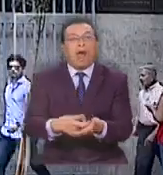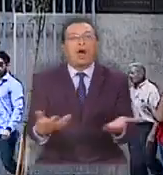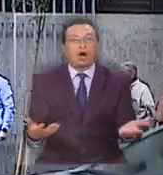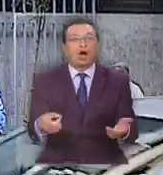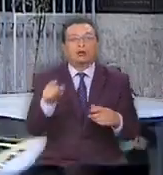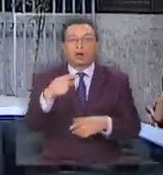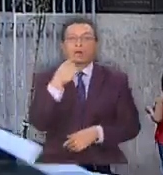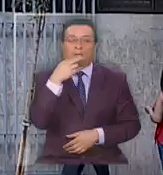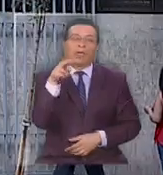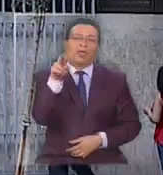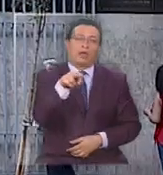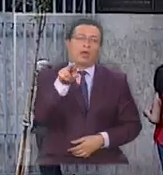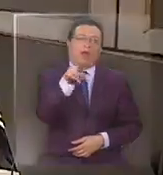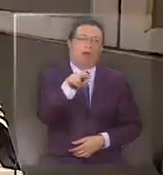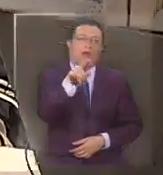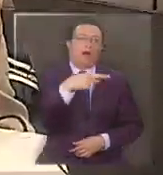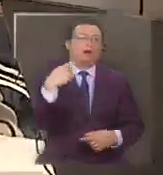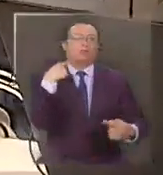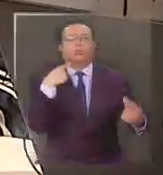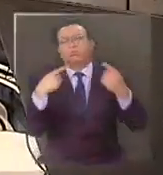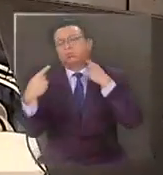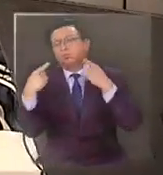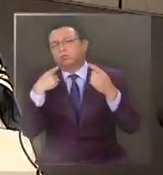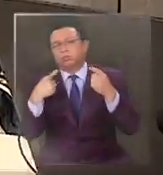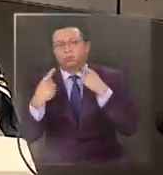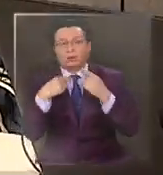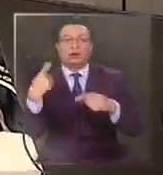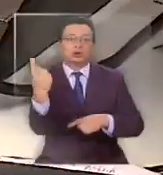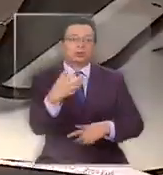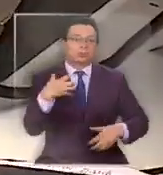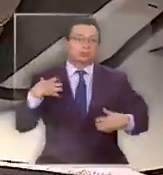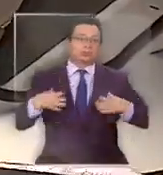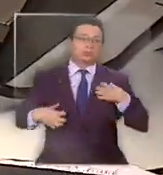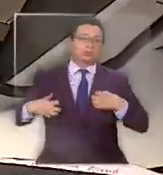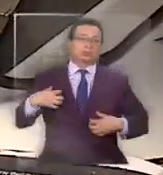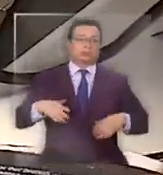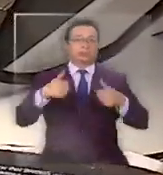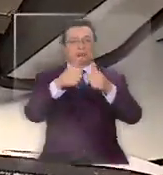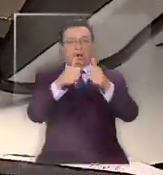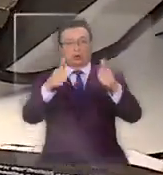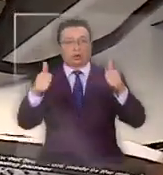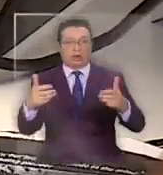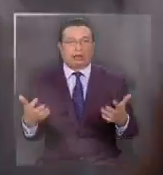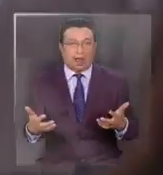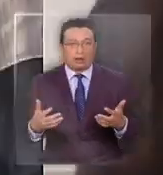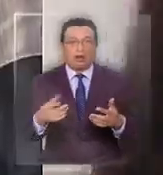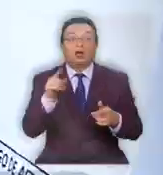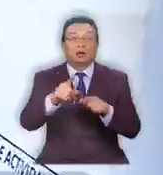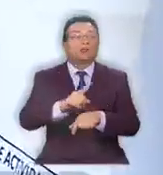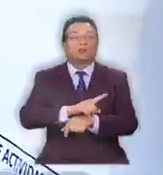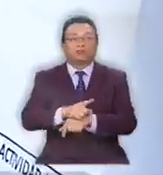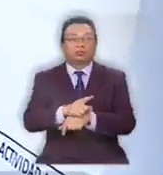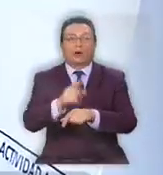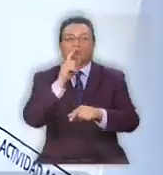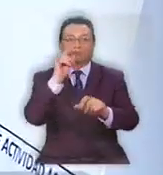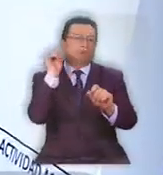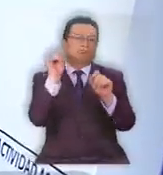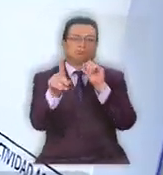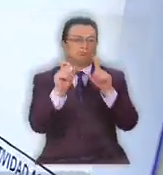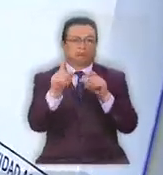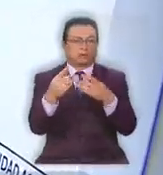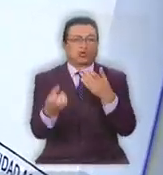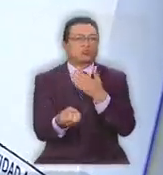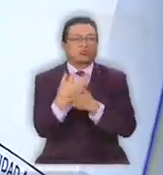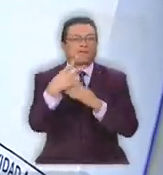más repetida por los afectados y no cayó nada de bien entre las autoridades que de inmediato defendieron esta